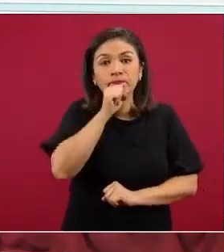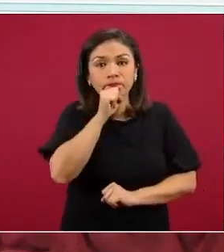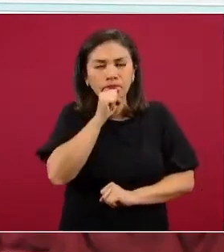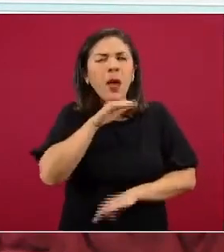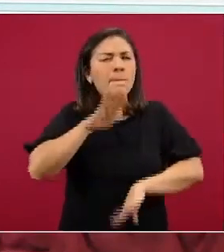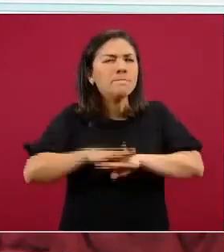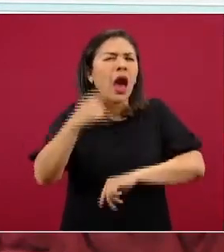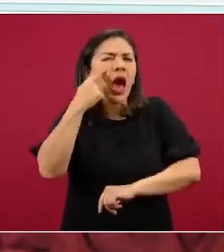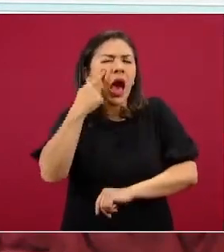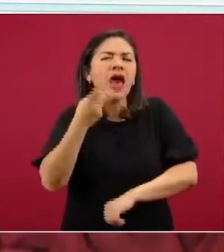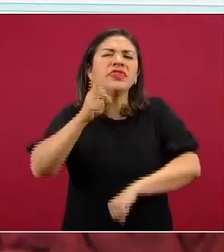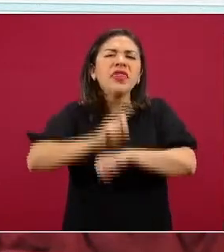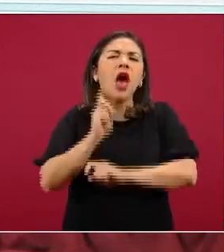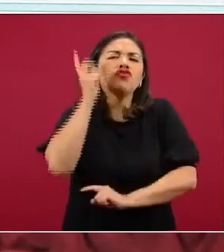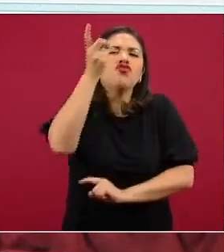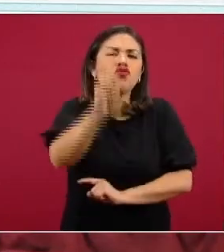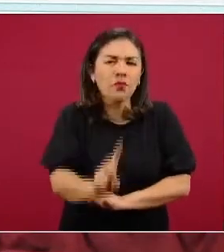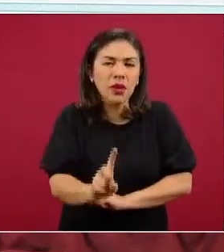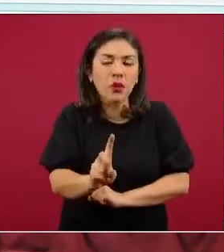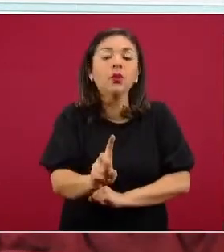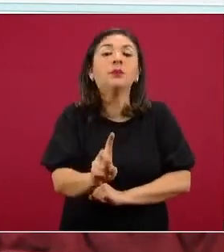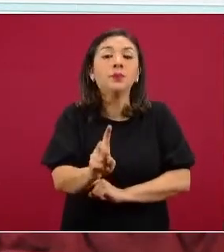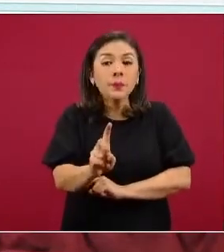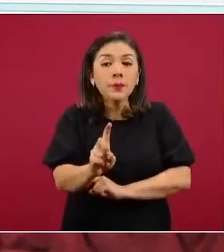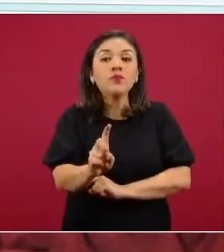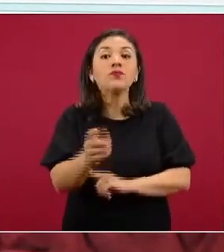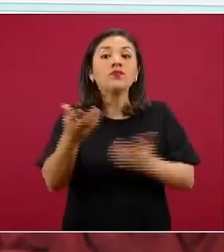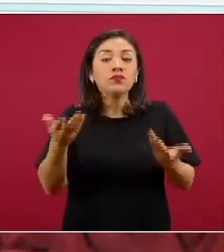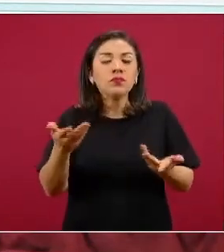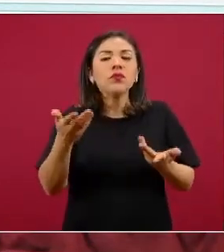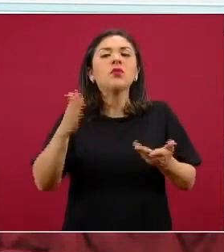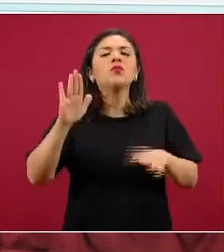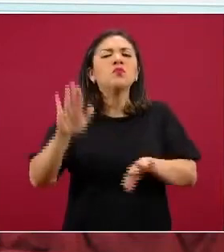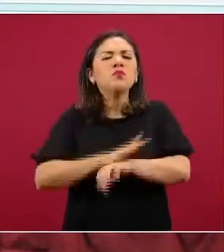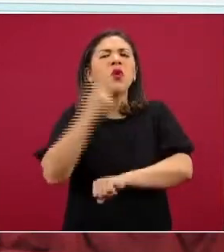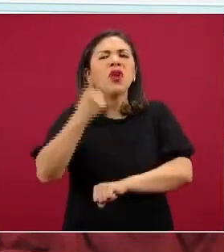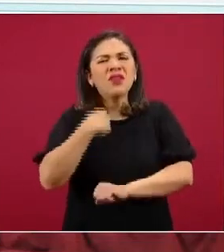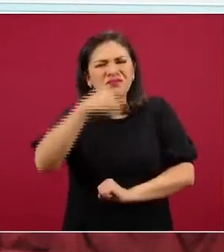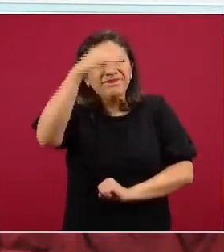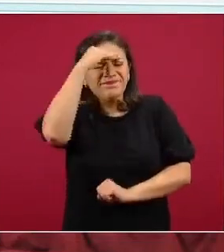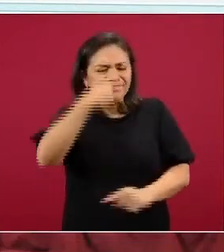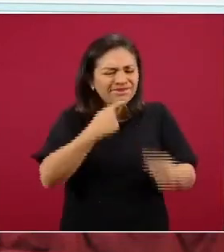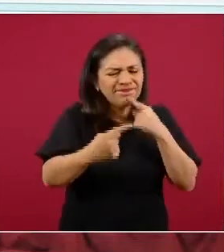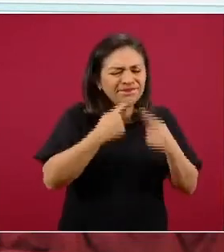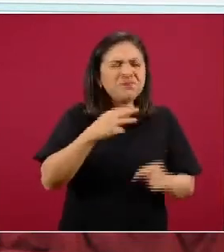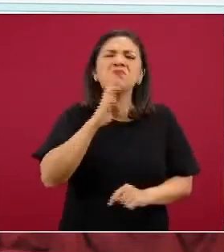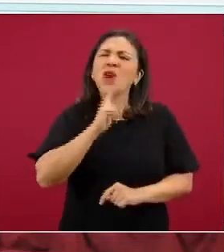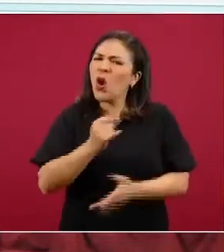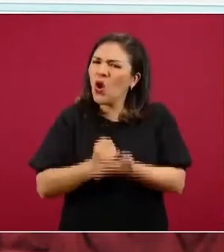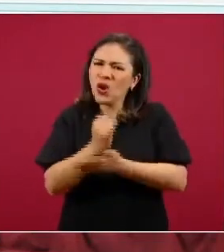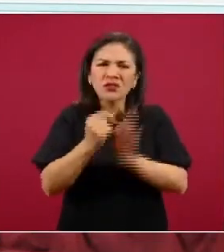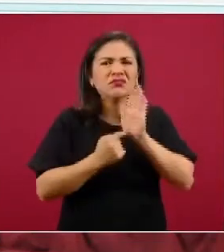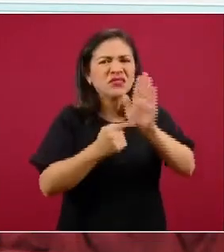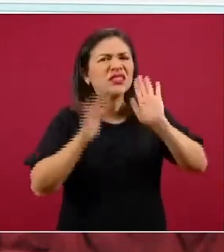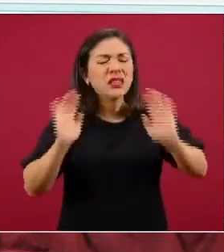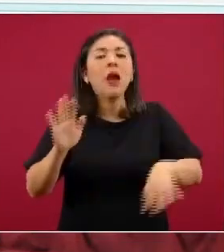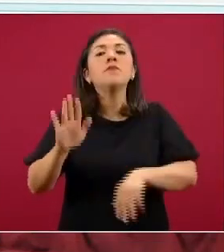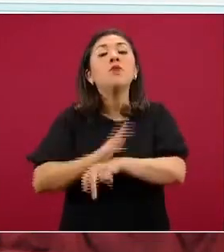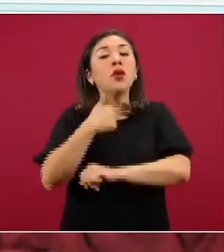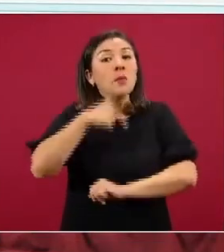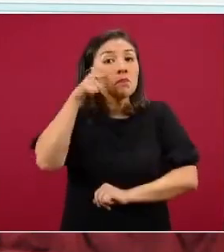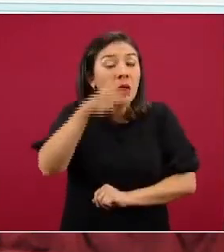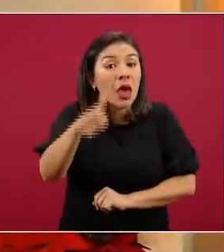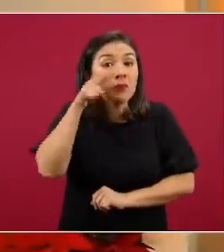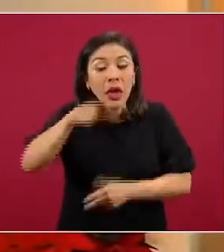Normalmente la presentábamos los domingos, y el hecho que nos hizo tomar esa decisión de presentarla fue que encontramos